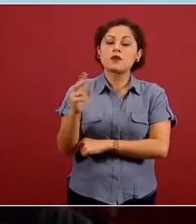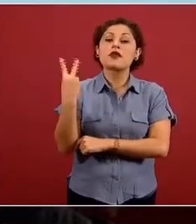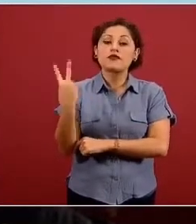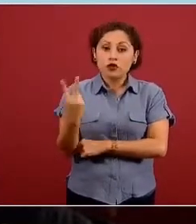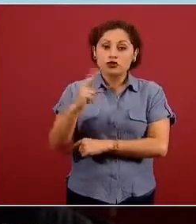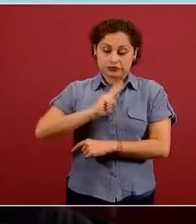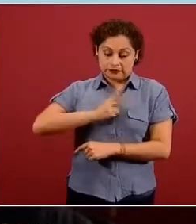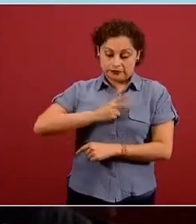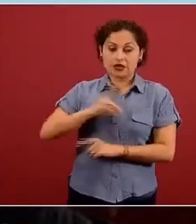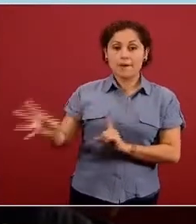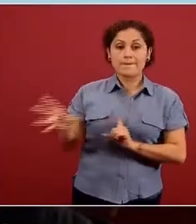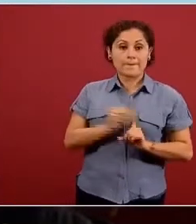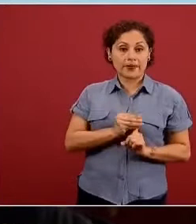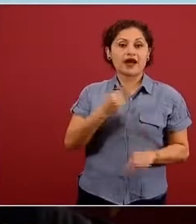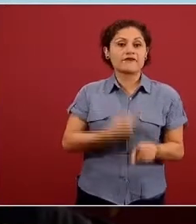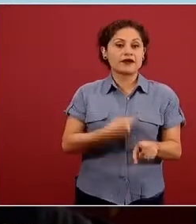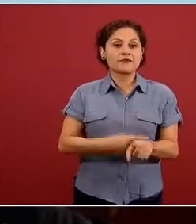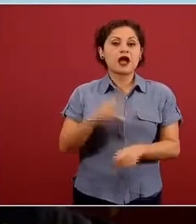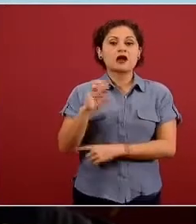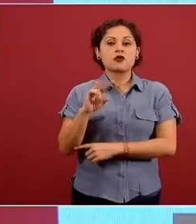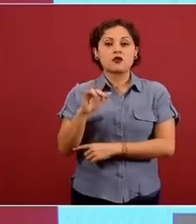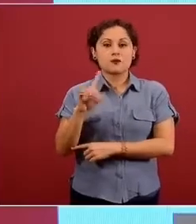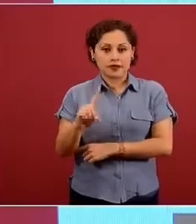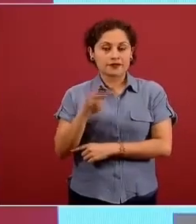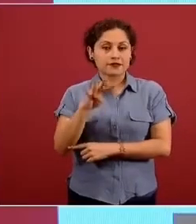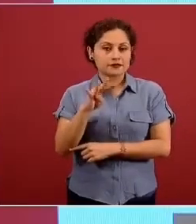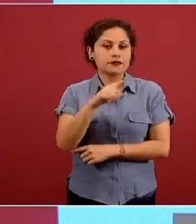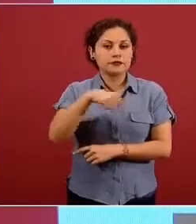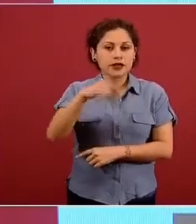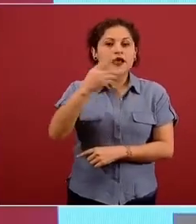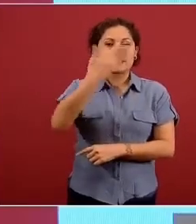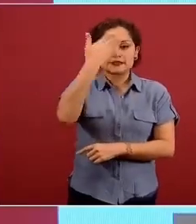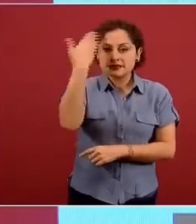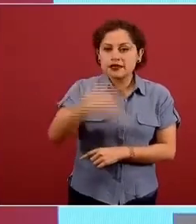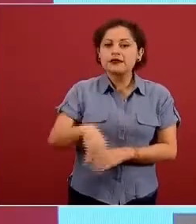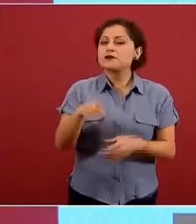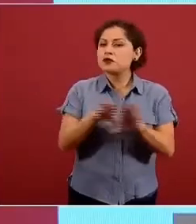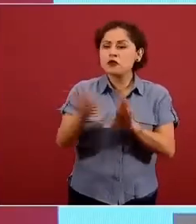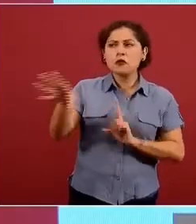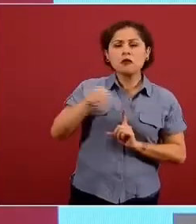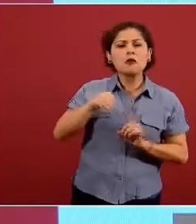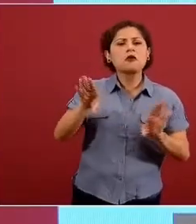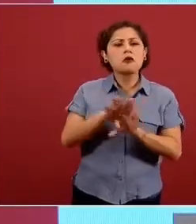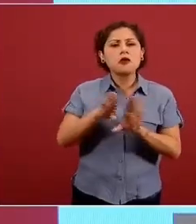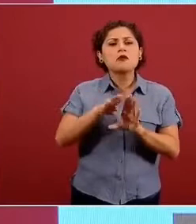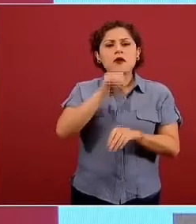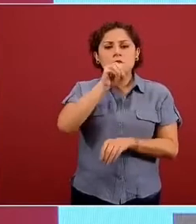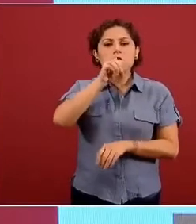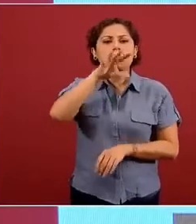los seguiremos explicando, son principalmente por gotas de saliva y líquidos respiratorios por